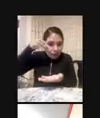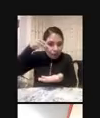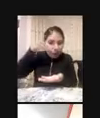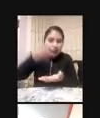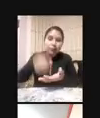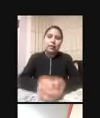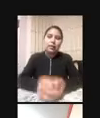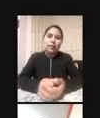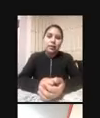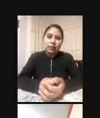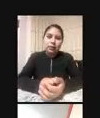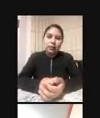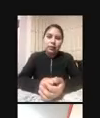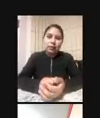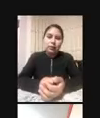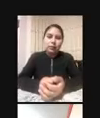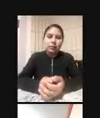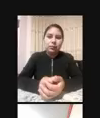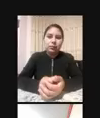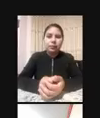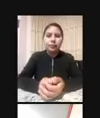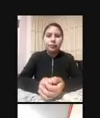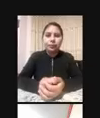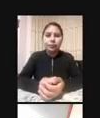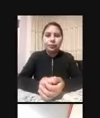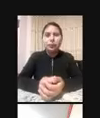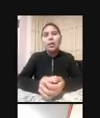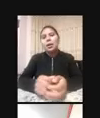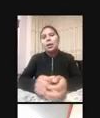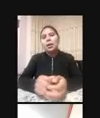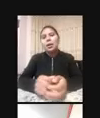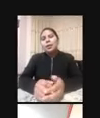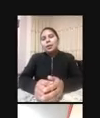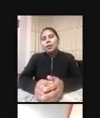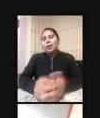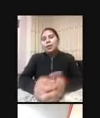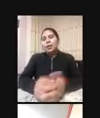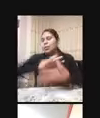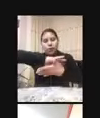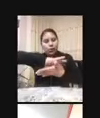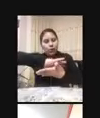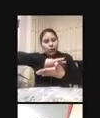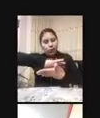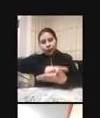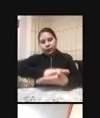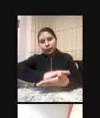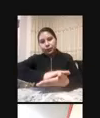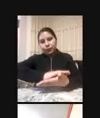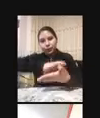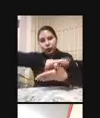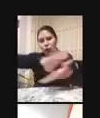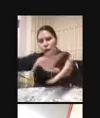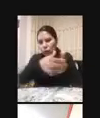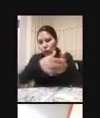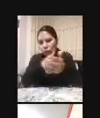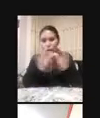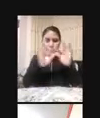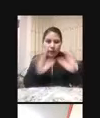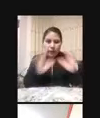biológica, psicológica y social. Pues todo se entrecruza. Todo acá es importantísimo conocer todos